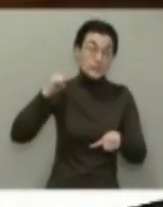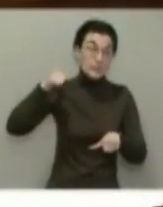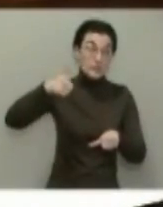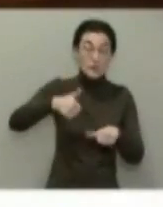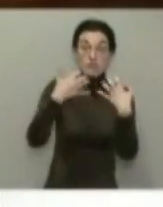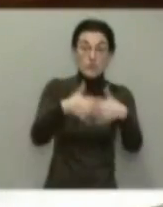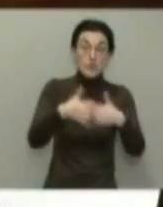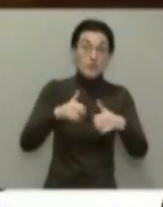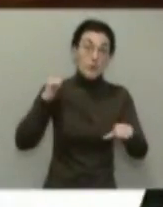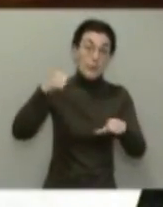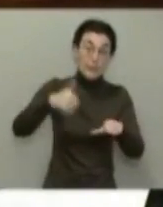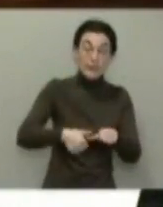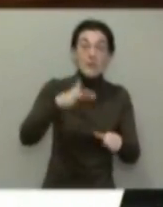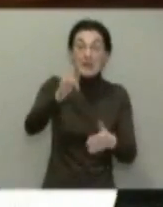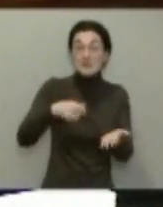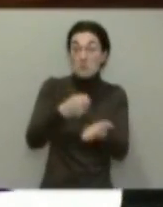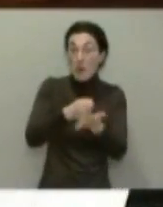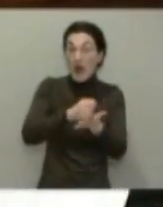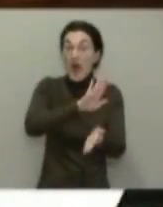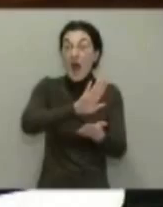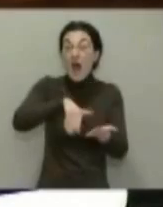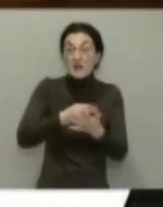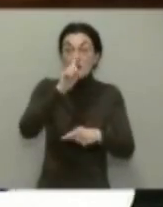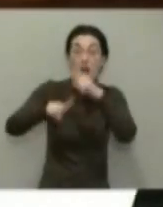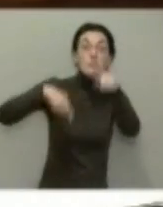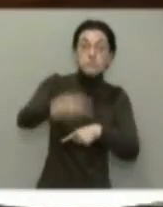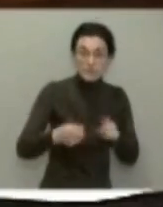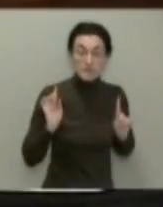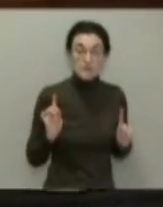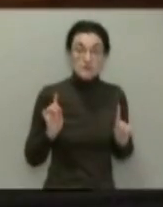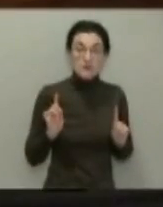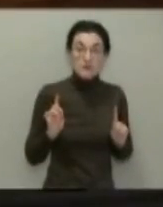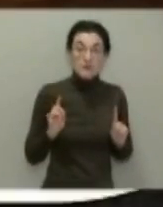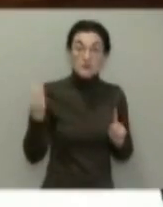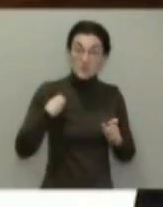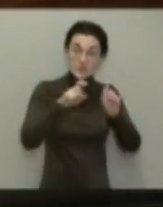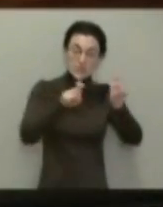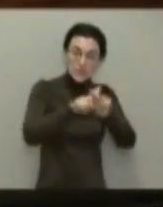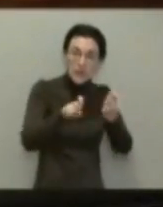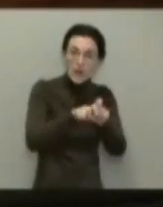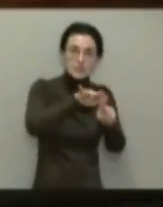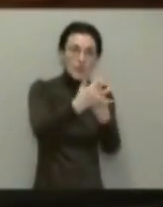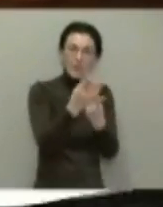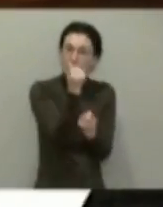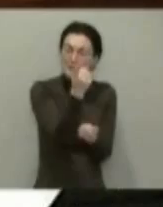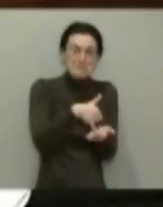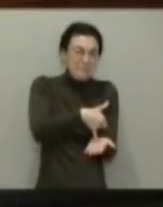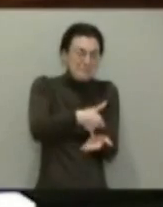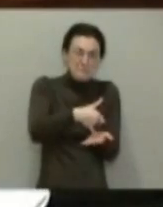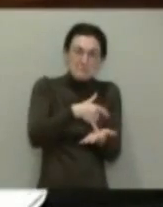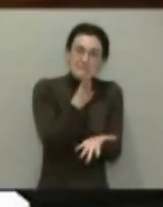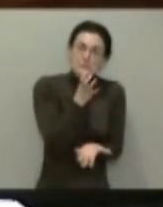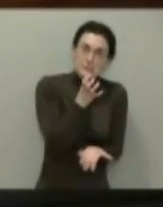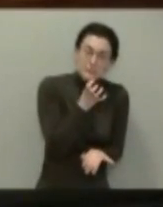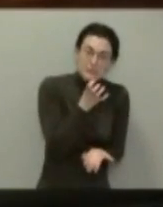de funcionamiento, y además no se paga hasta el año siguiente, y mantenemos a estas entidades en una precariedad financiera absoluta, luego